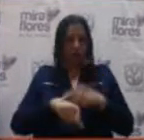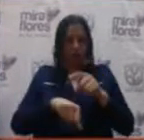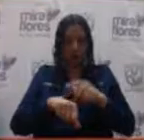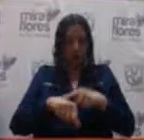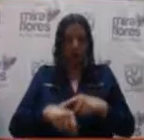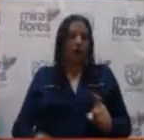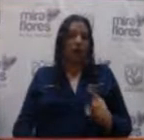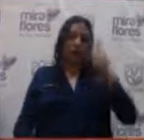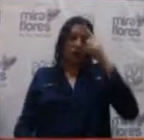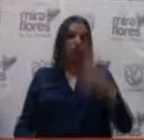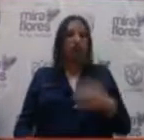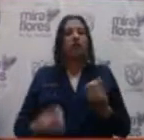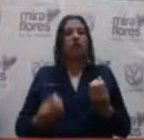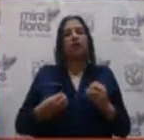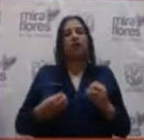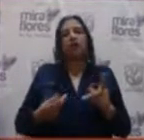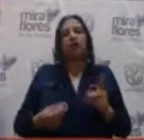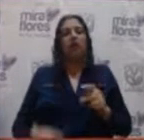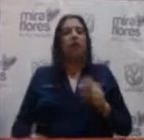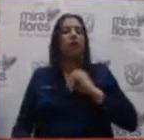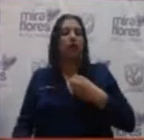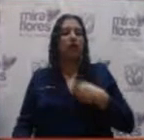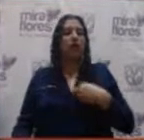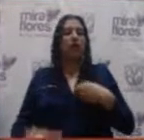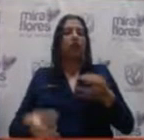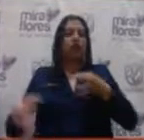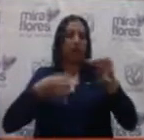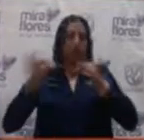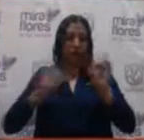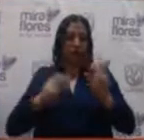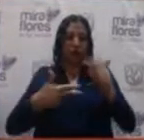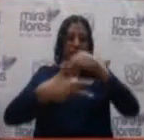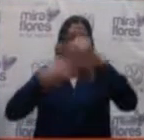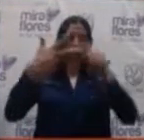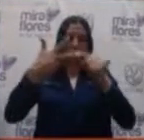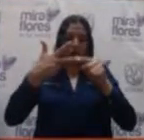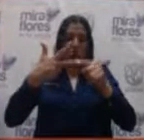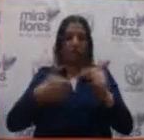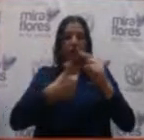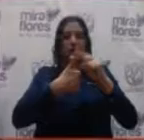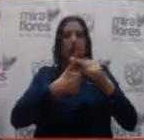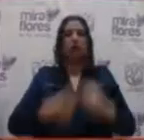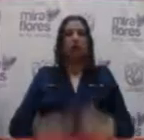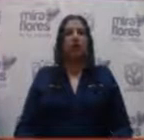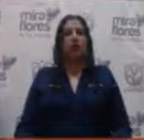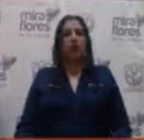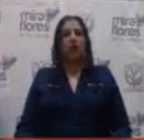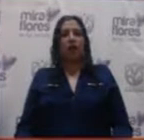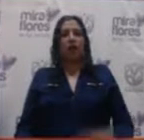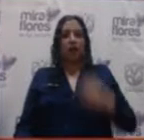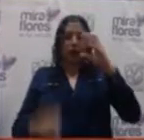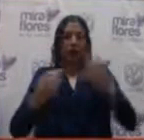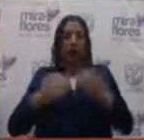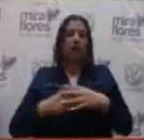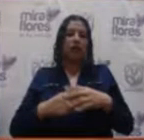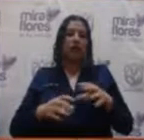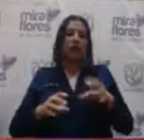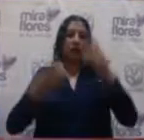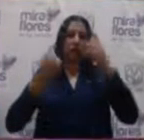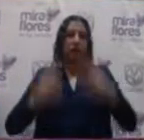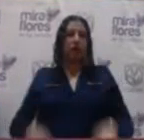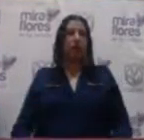y tampoco me parece oportuno por lo que le acabo de decir. Vamos a votar el primer punto. Aquellos que estén a favor, si no se expresaron,